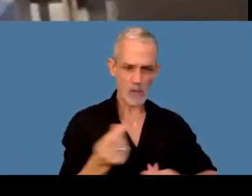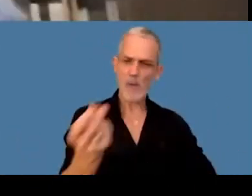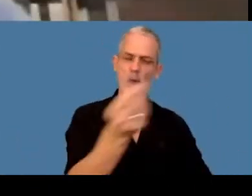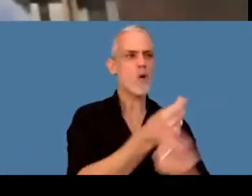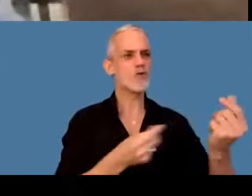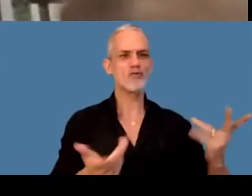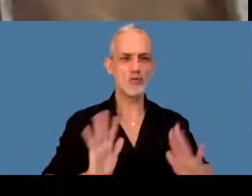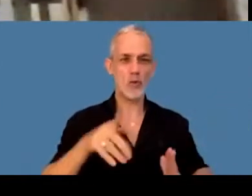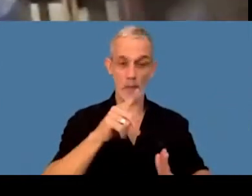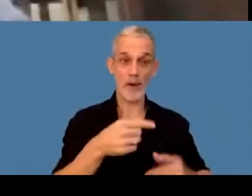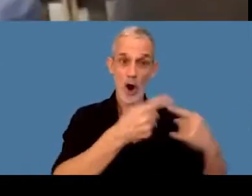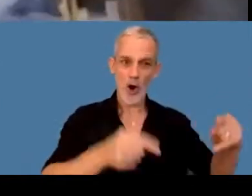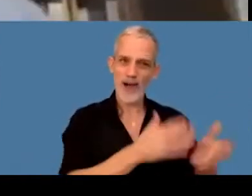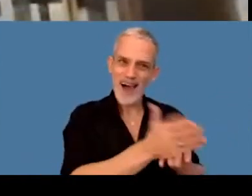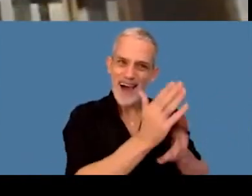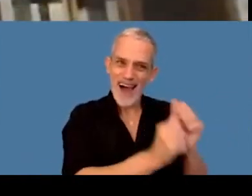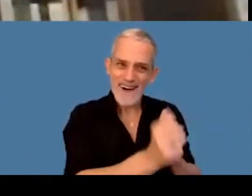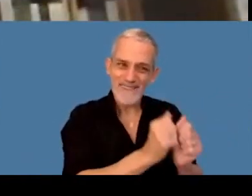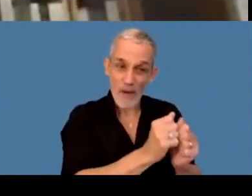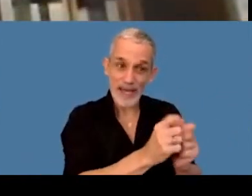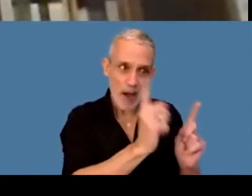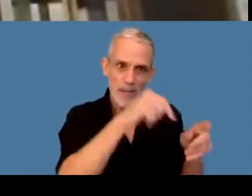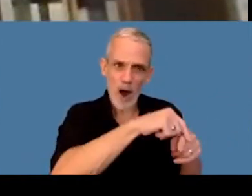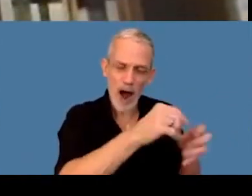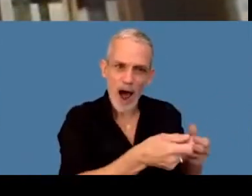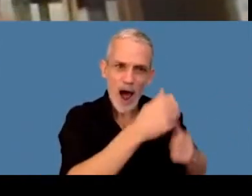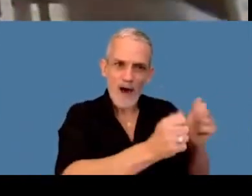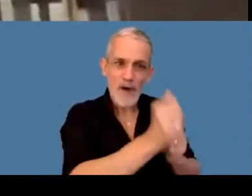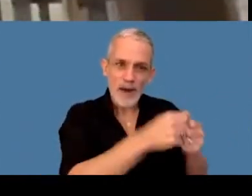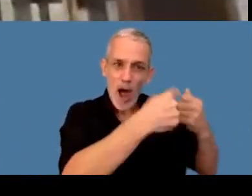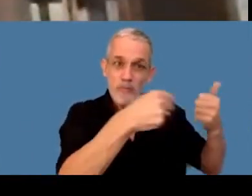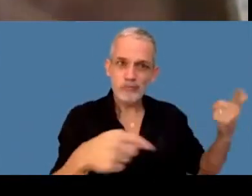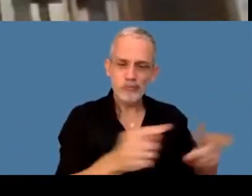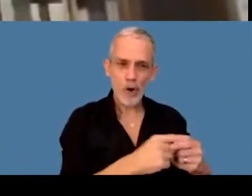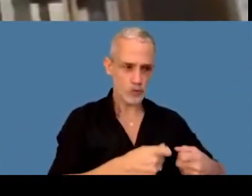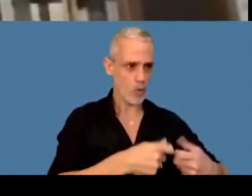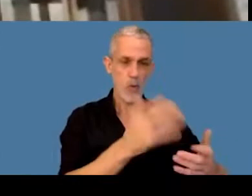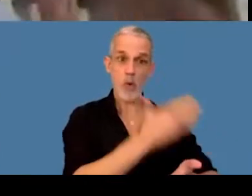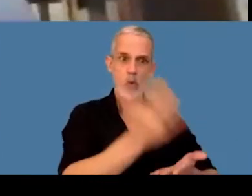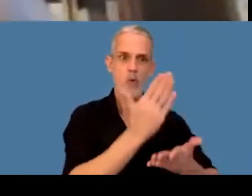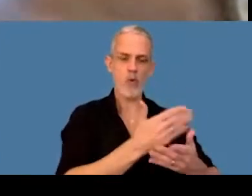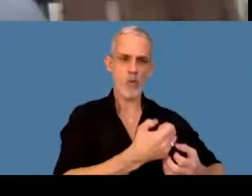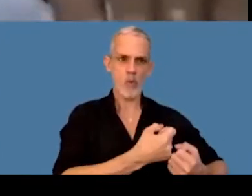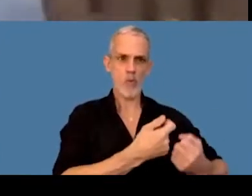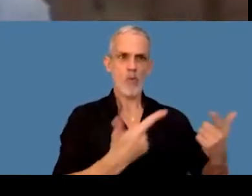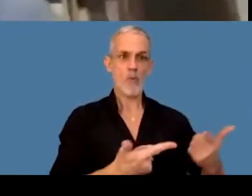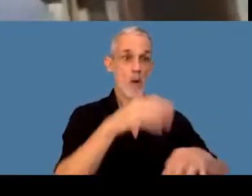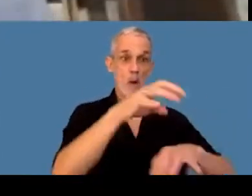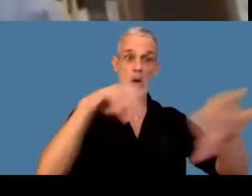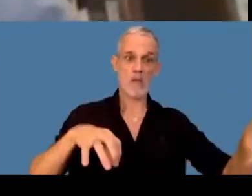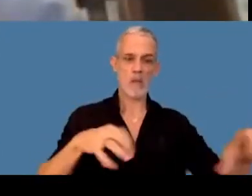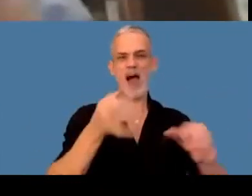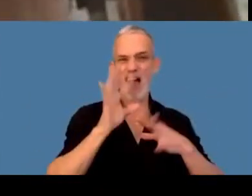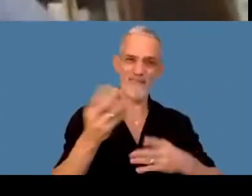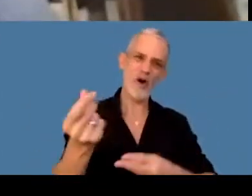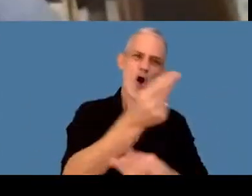que los productos que se van desarrollando por esa industria, que trata de crecer y fortalecerse, y acá digo algo